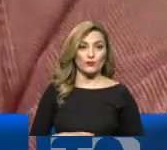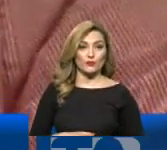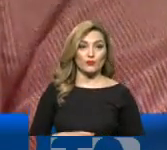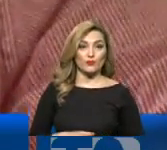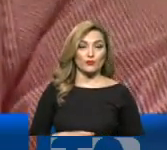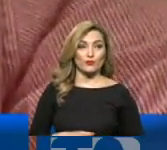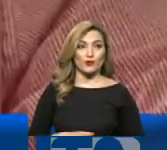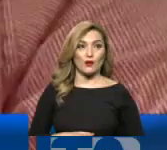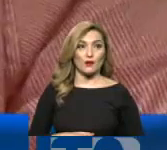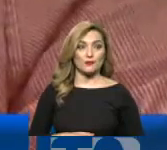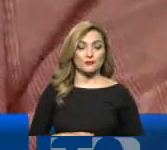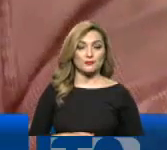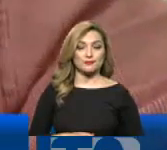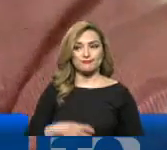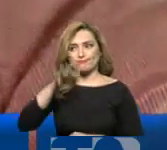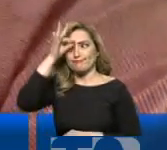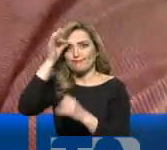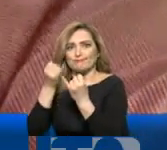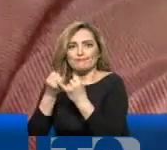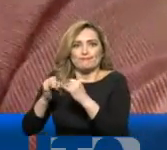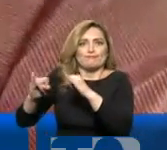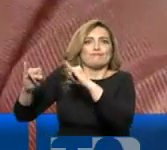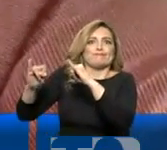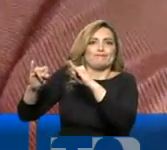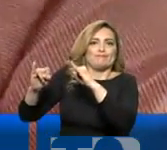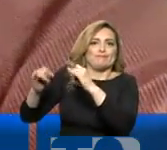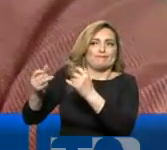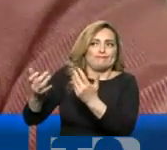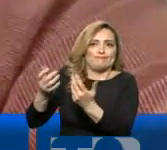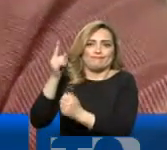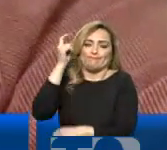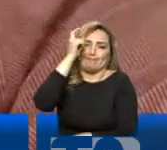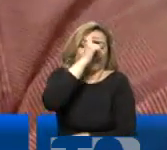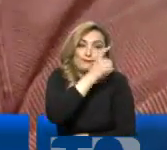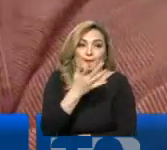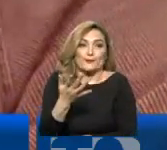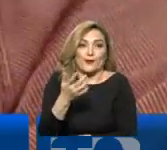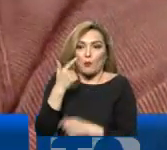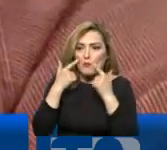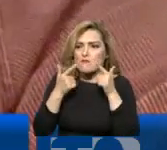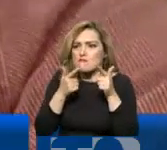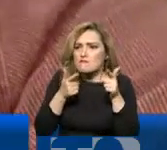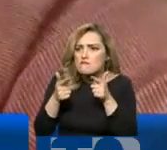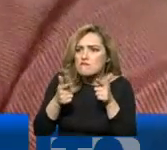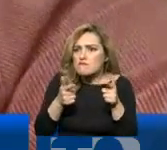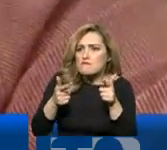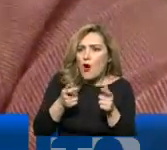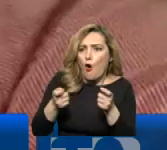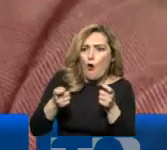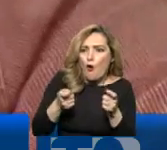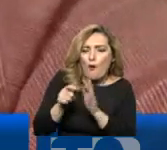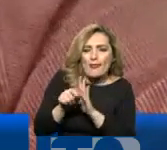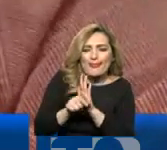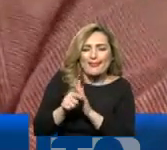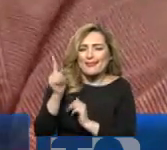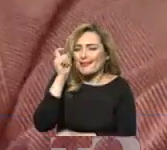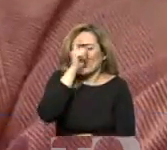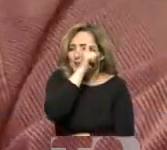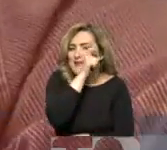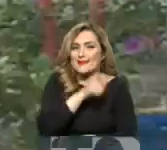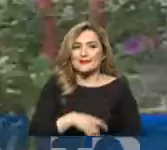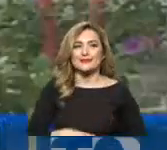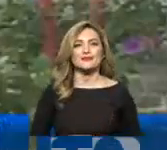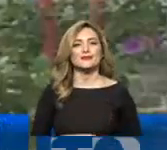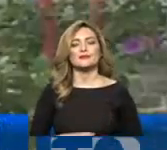A nivel de la independencia de los hospitales, es un tema complicado estar ahí en el detalle, ¿no? Huatet ha